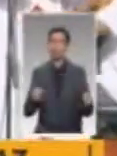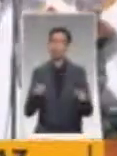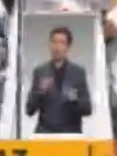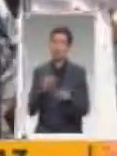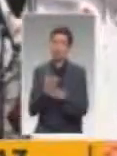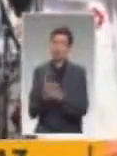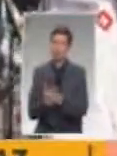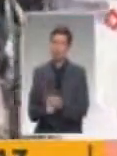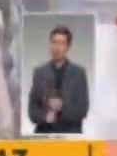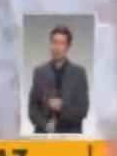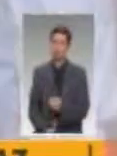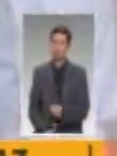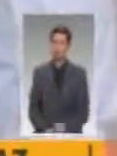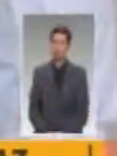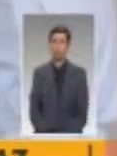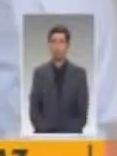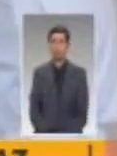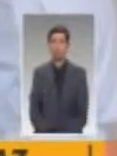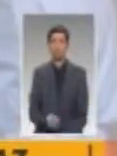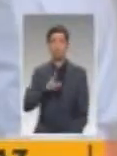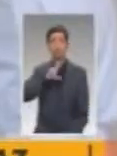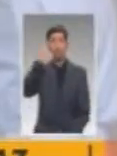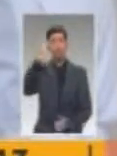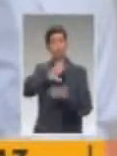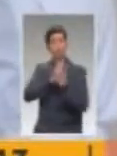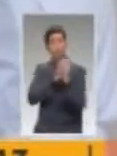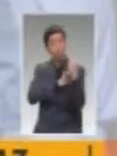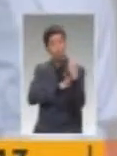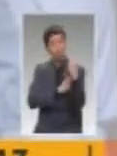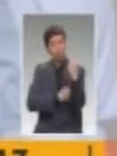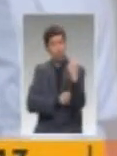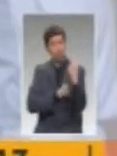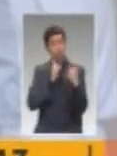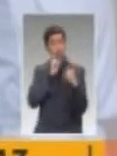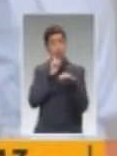Dios Todopoderoso, tenga misericordia de nosotros.